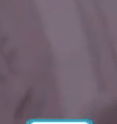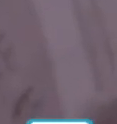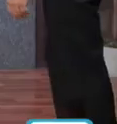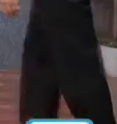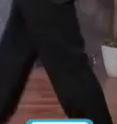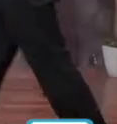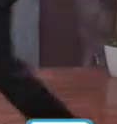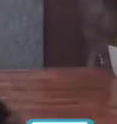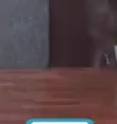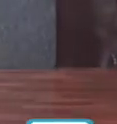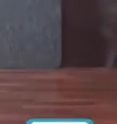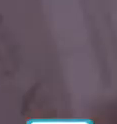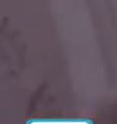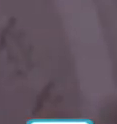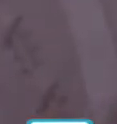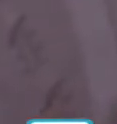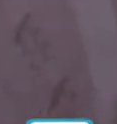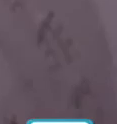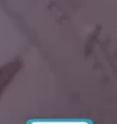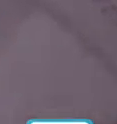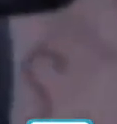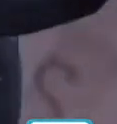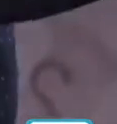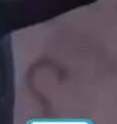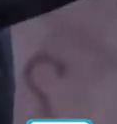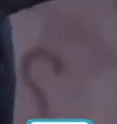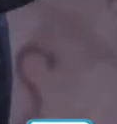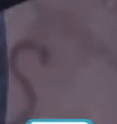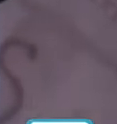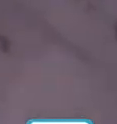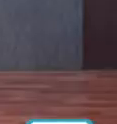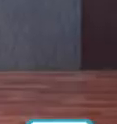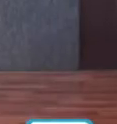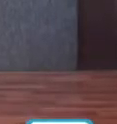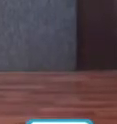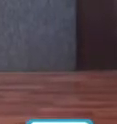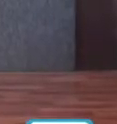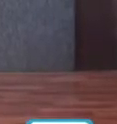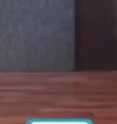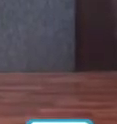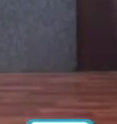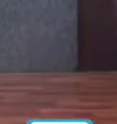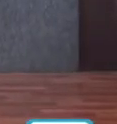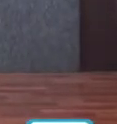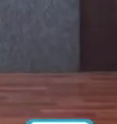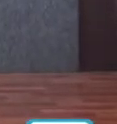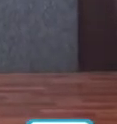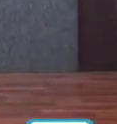eso. vamos a hacer otro experimento. ¡Nada, nada, Ahora sí. nada!